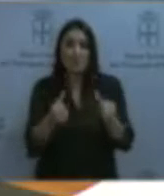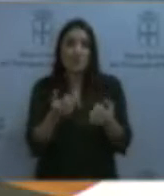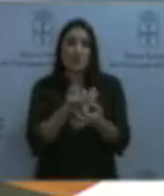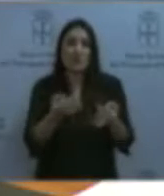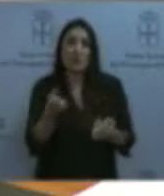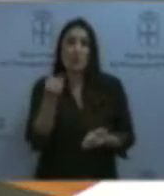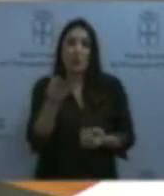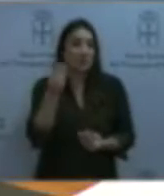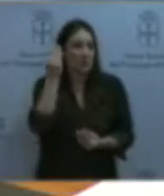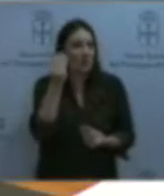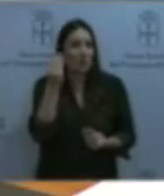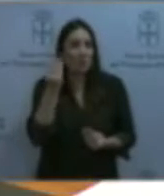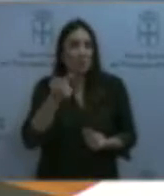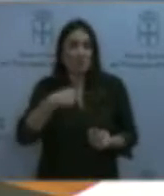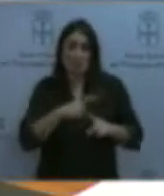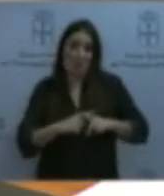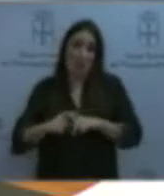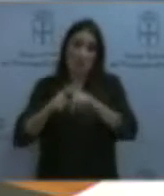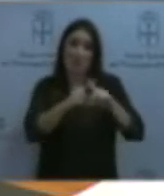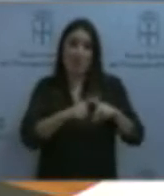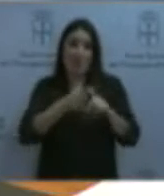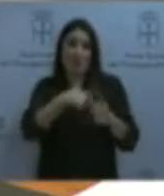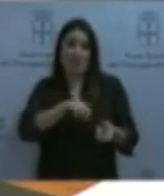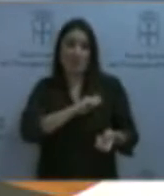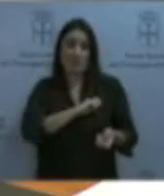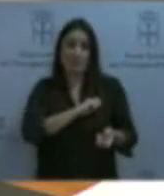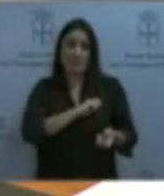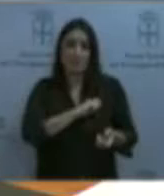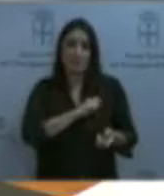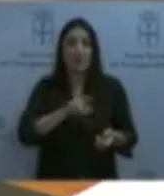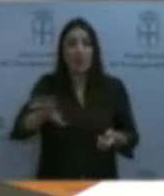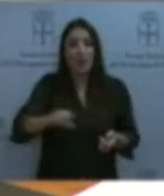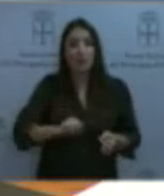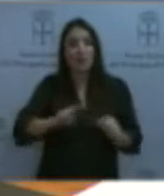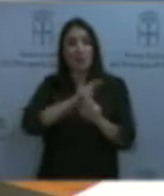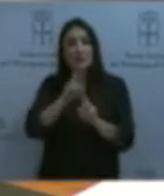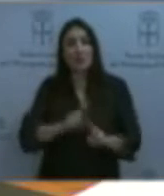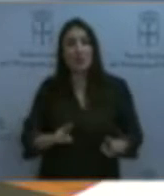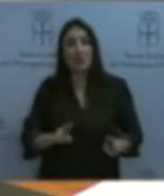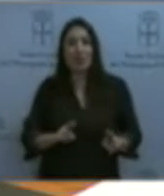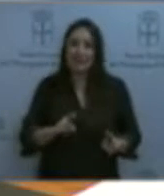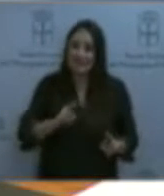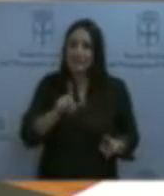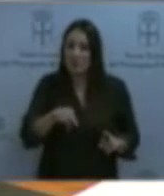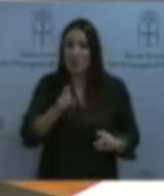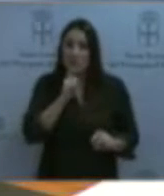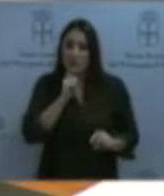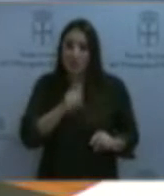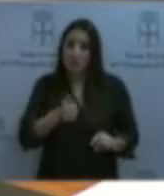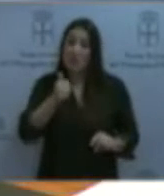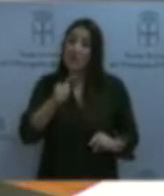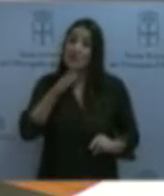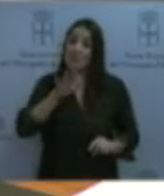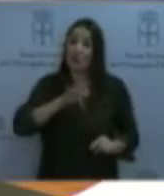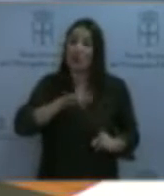ese sentido creo que estamos en la media de todas las comunidades autónomas, y la adopción internacional pues se ha complicado también por la situación